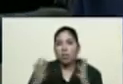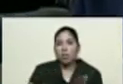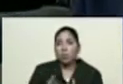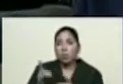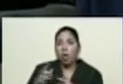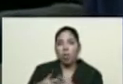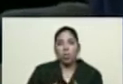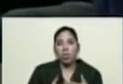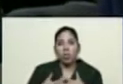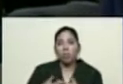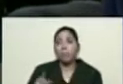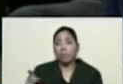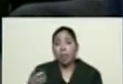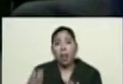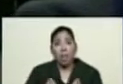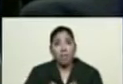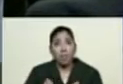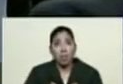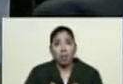eso lo hizo en vida.